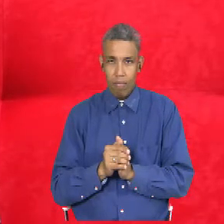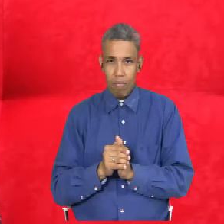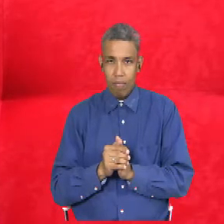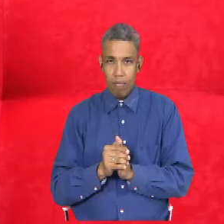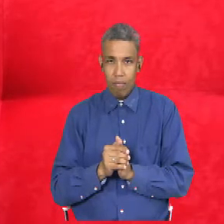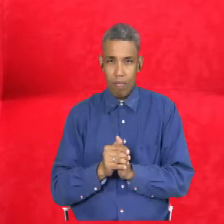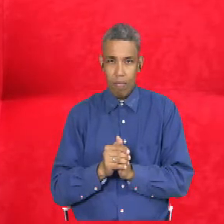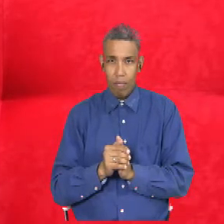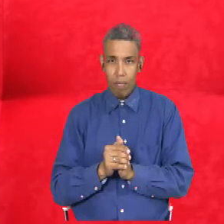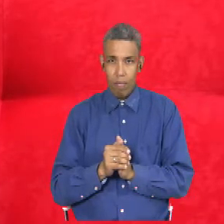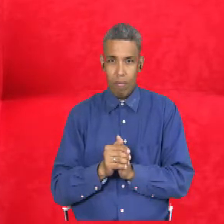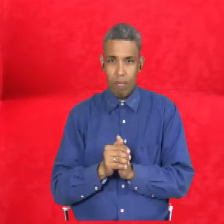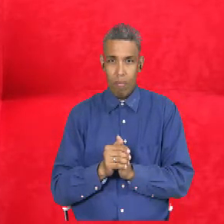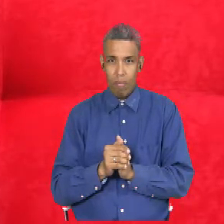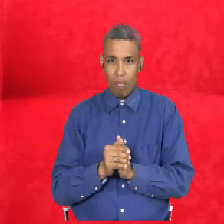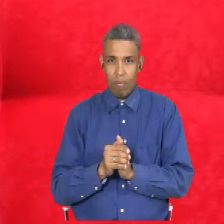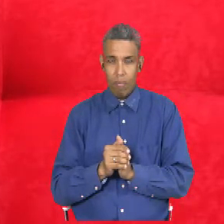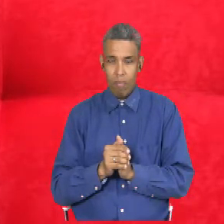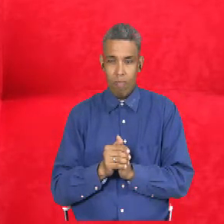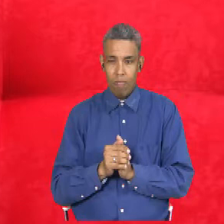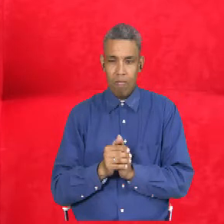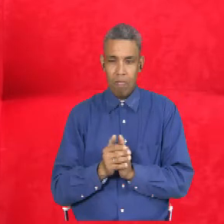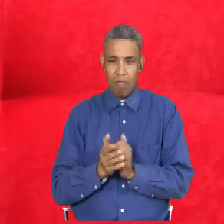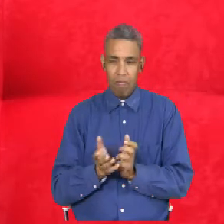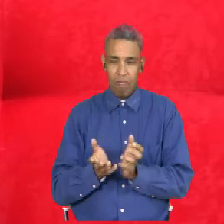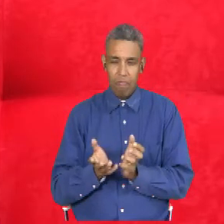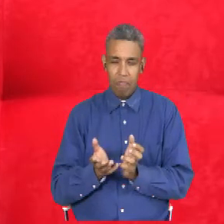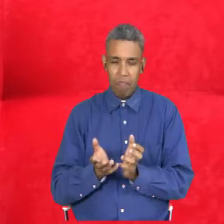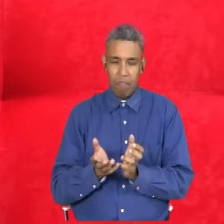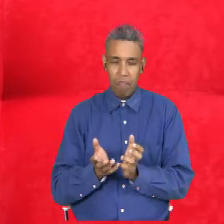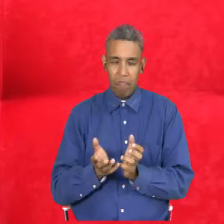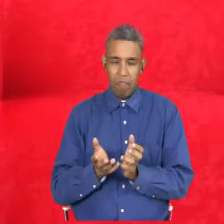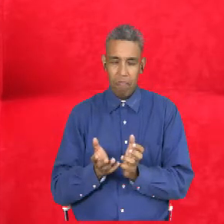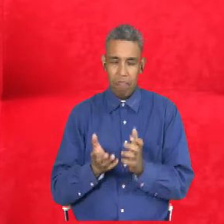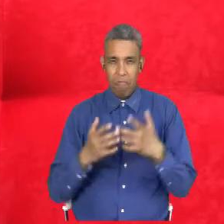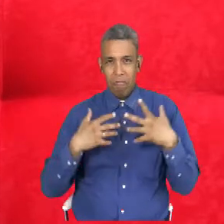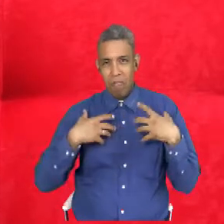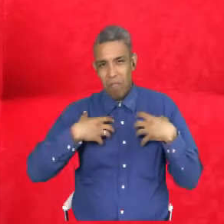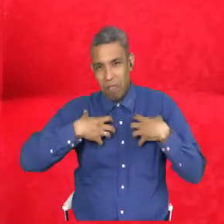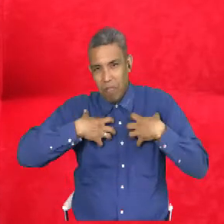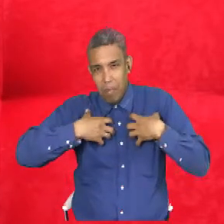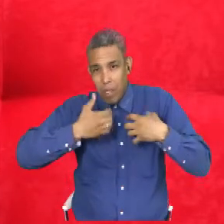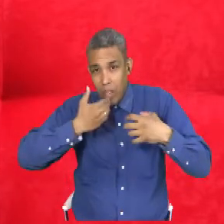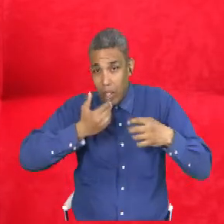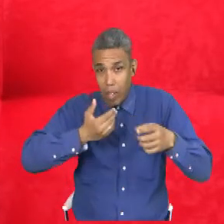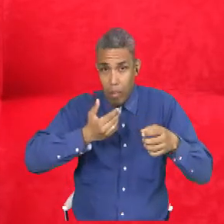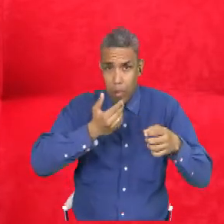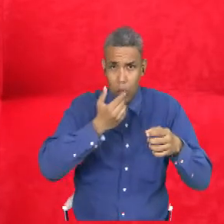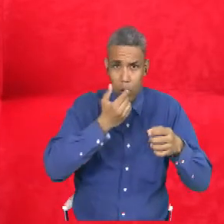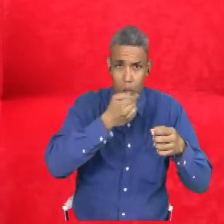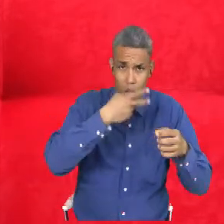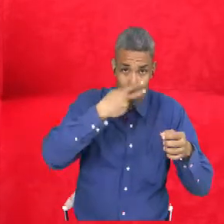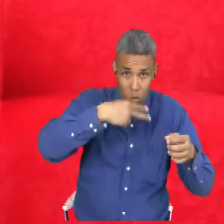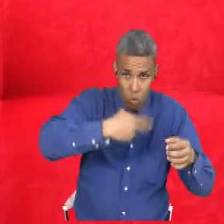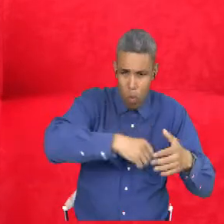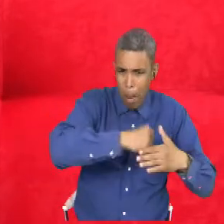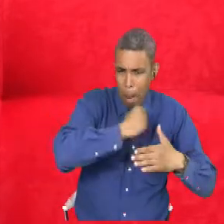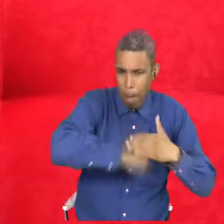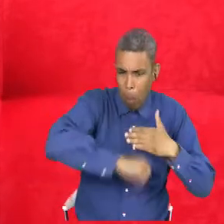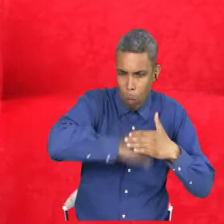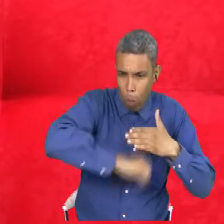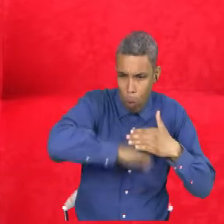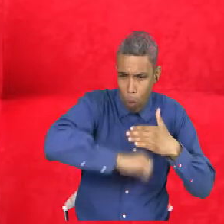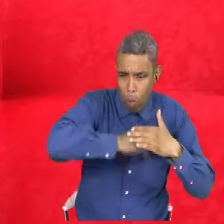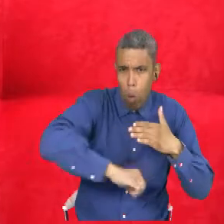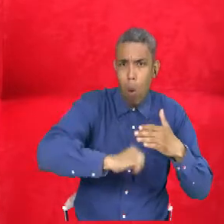las necesidades de algunas mascotas, como es, por ejemplo, controlar la natalidad en algunas especies como